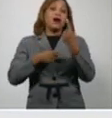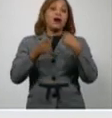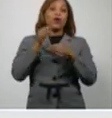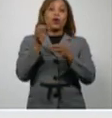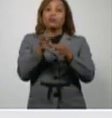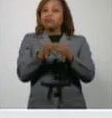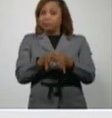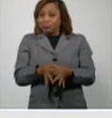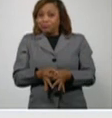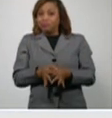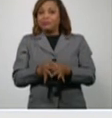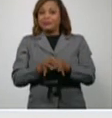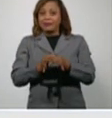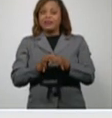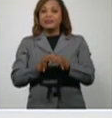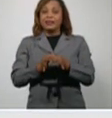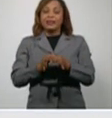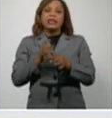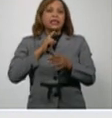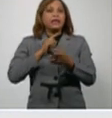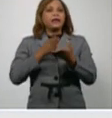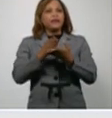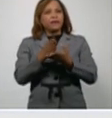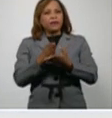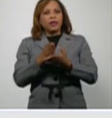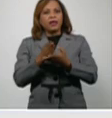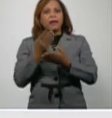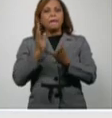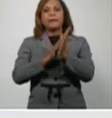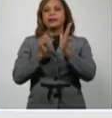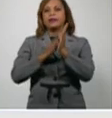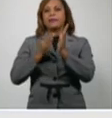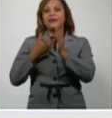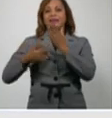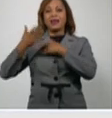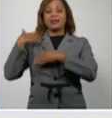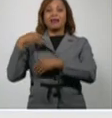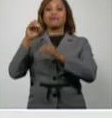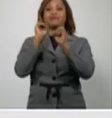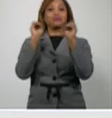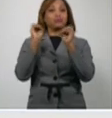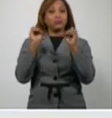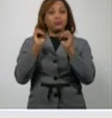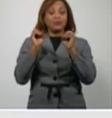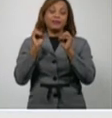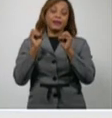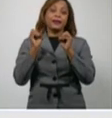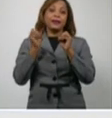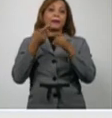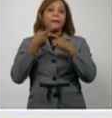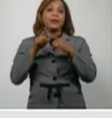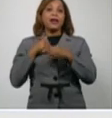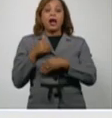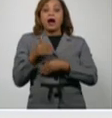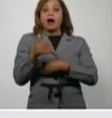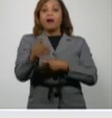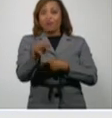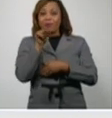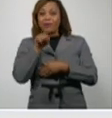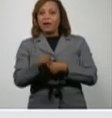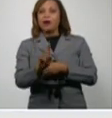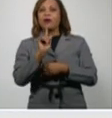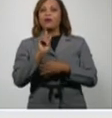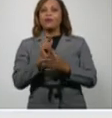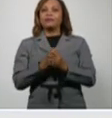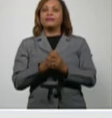a pesar de que se mantuvo durante meses sin diagnosticar, sin que hubiera transmisión de la enfermedad,